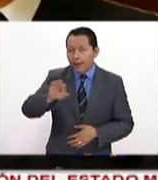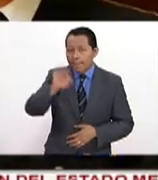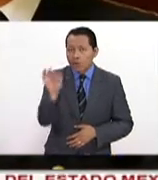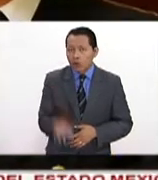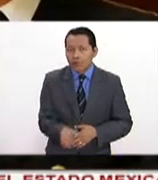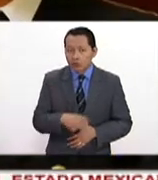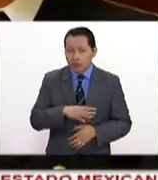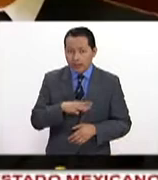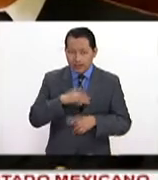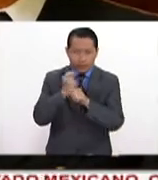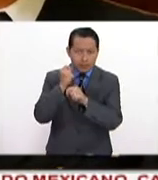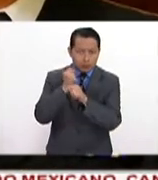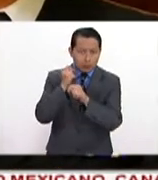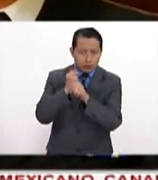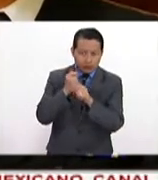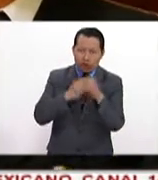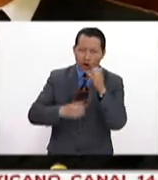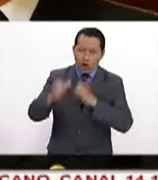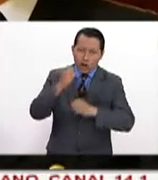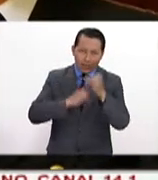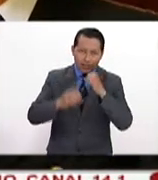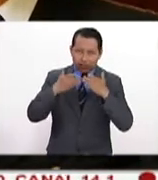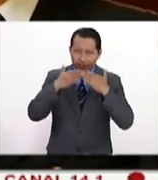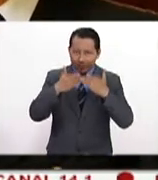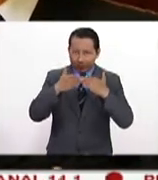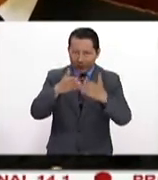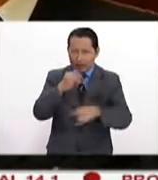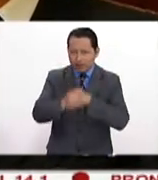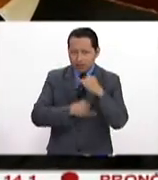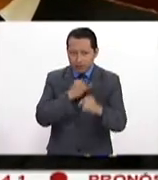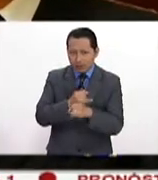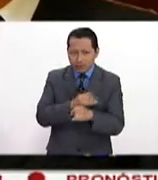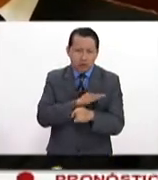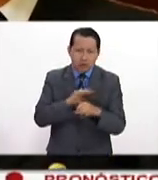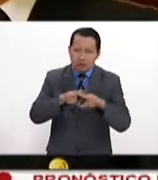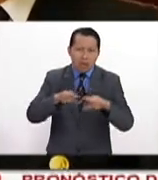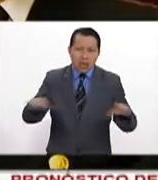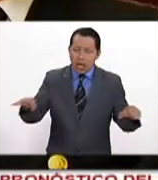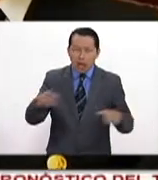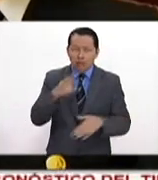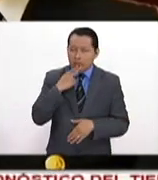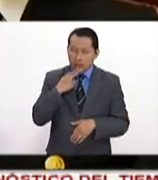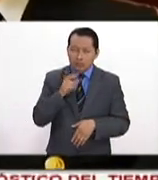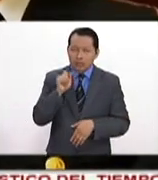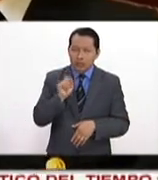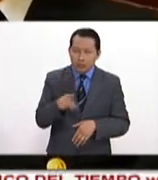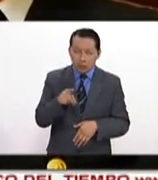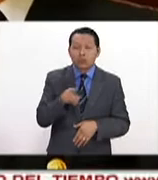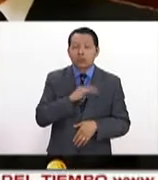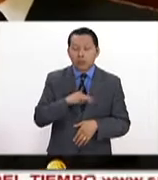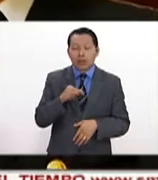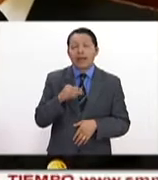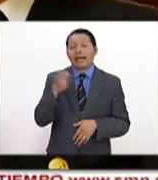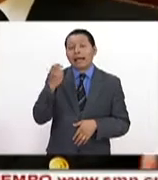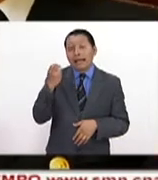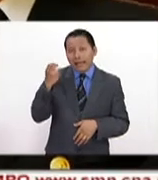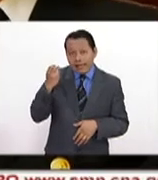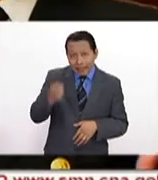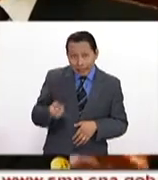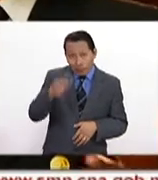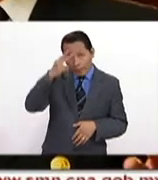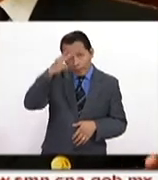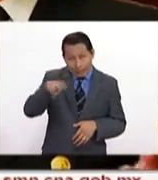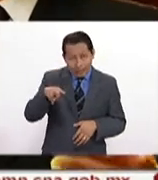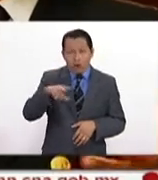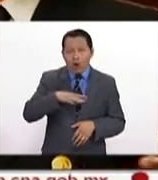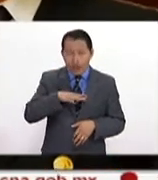del transporte marítimo, del comercio marítimo internacional, se hace a través de mar. Al estar nuestros puertos considerados de una manera